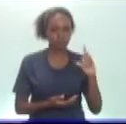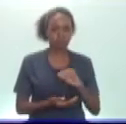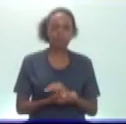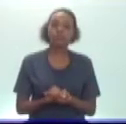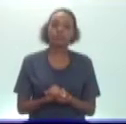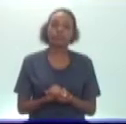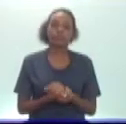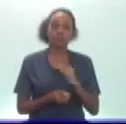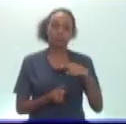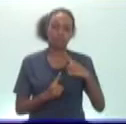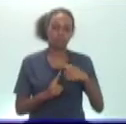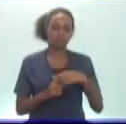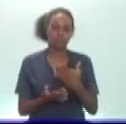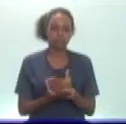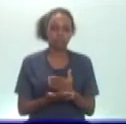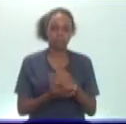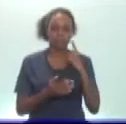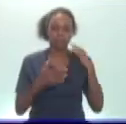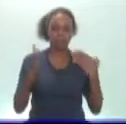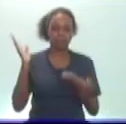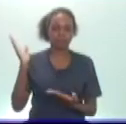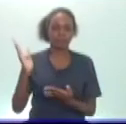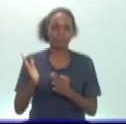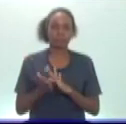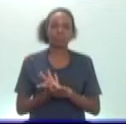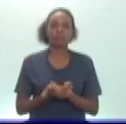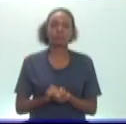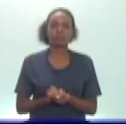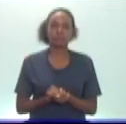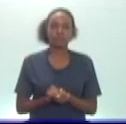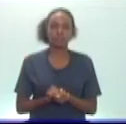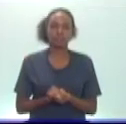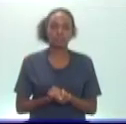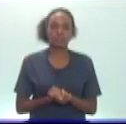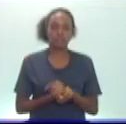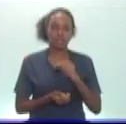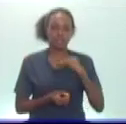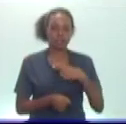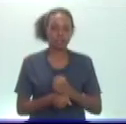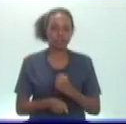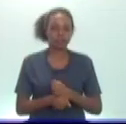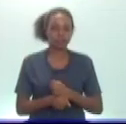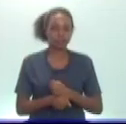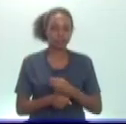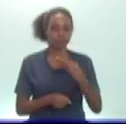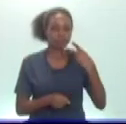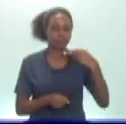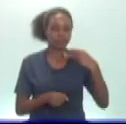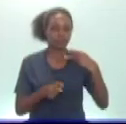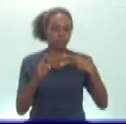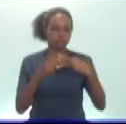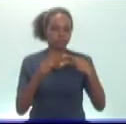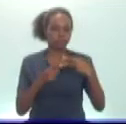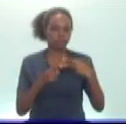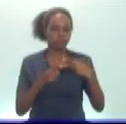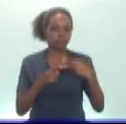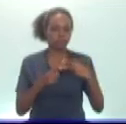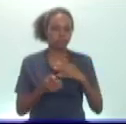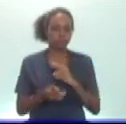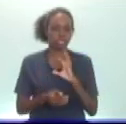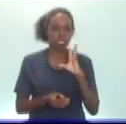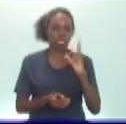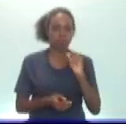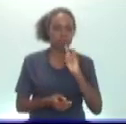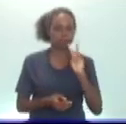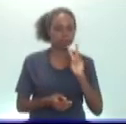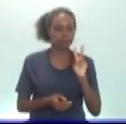tema de nuestra clase. Vamos a estar trabajando en esta emisión la multiplicación por números de dos lugares y también vamos a estar